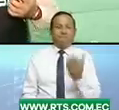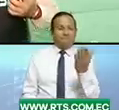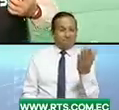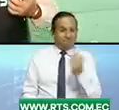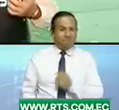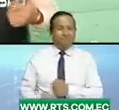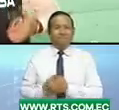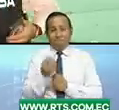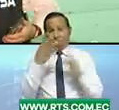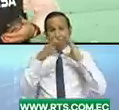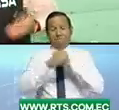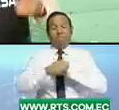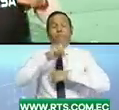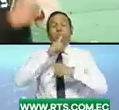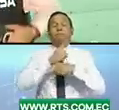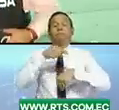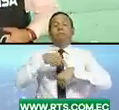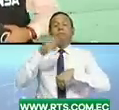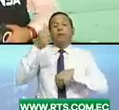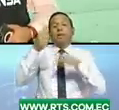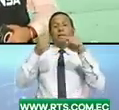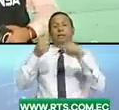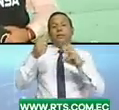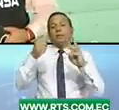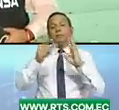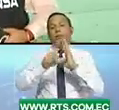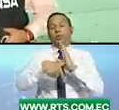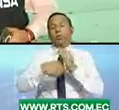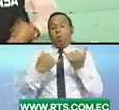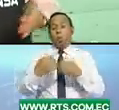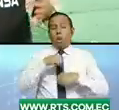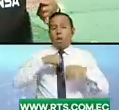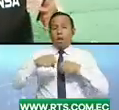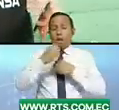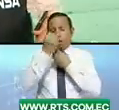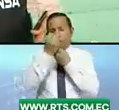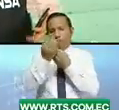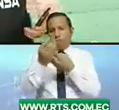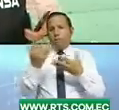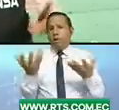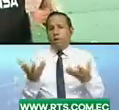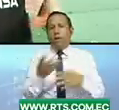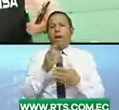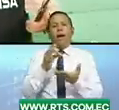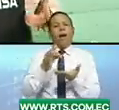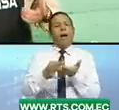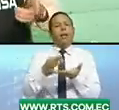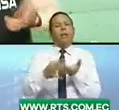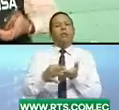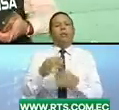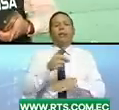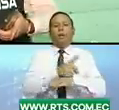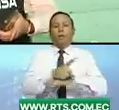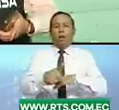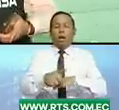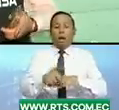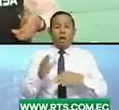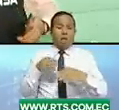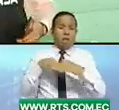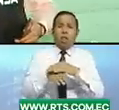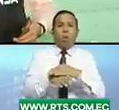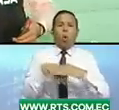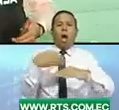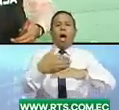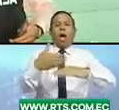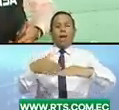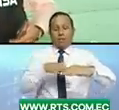minutos y continuamos en esta jornada informativa en el Cantón Daule, o mejor dicho, en el ingreso al Cantón Daule. Dos personas fallecieron luego